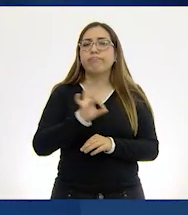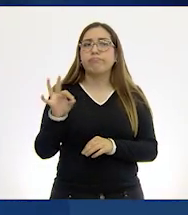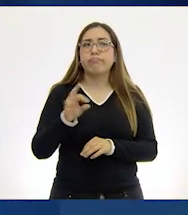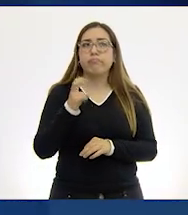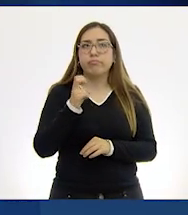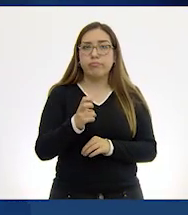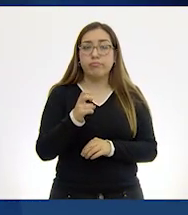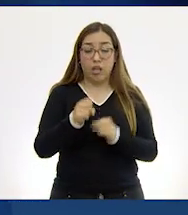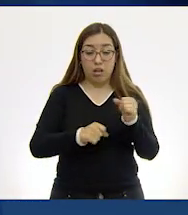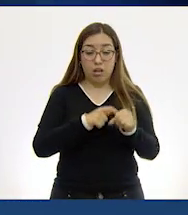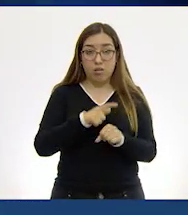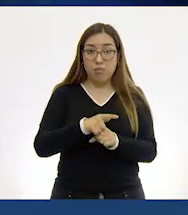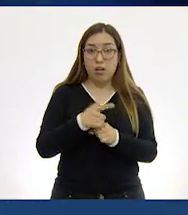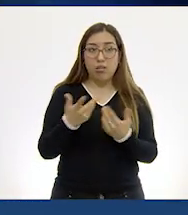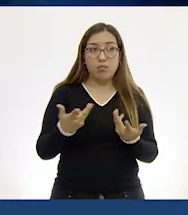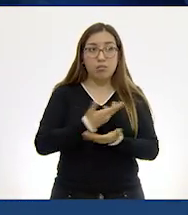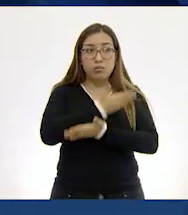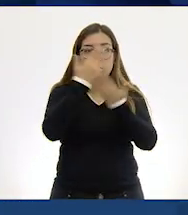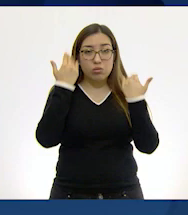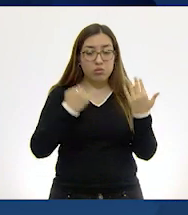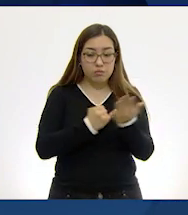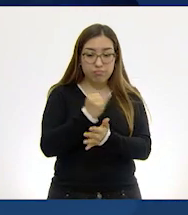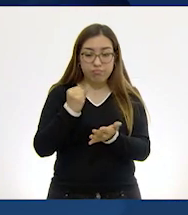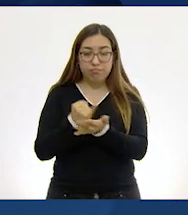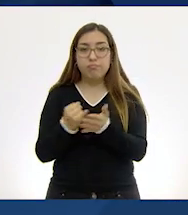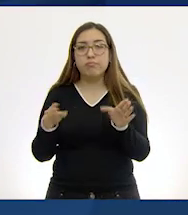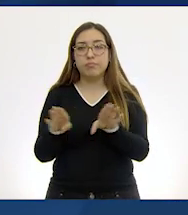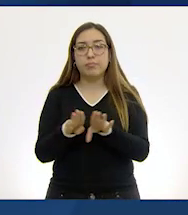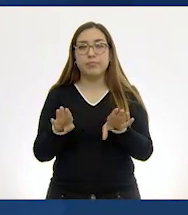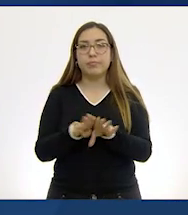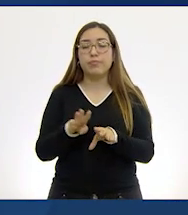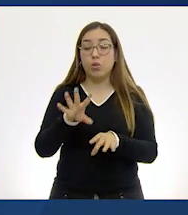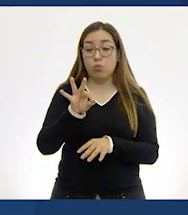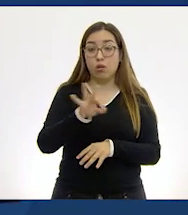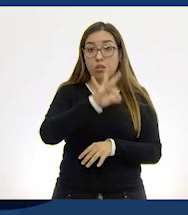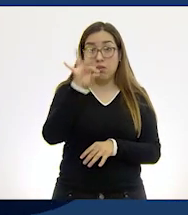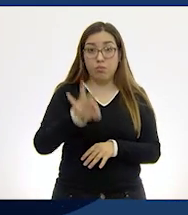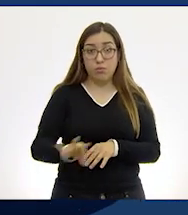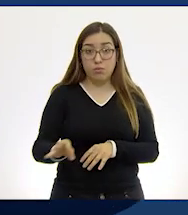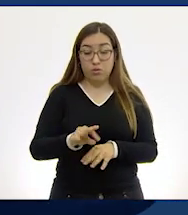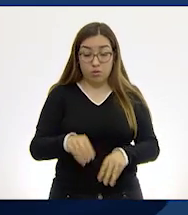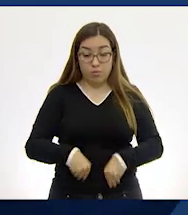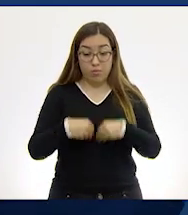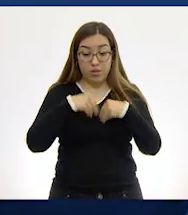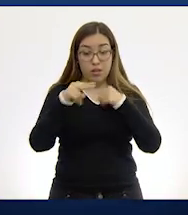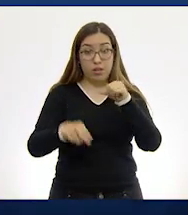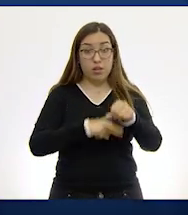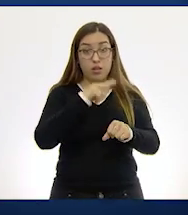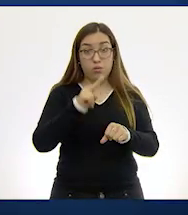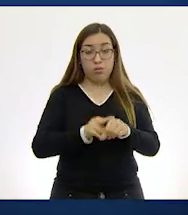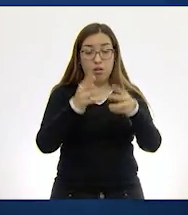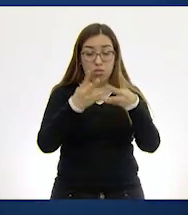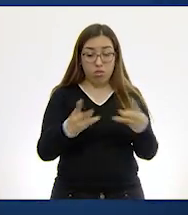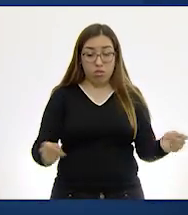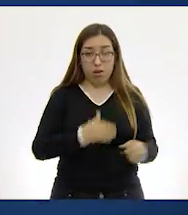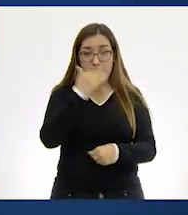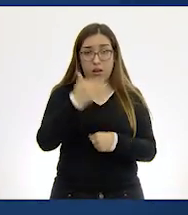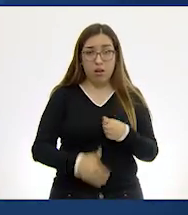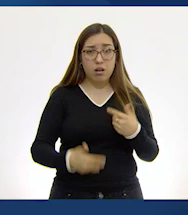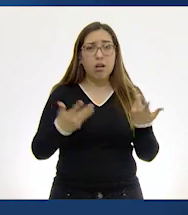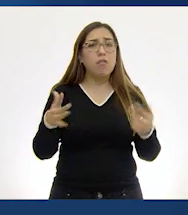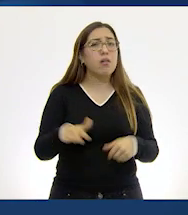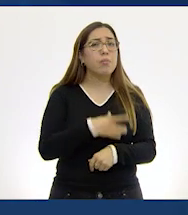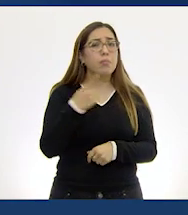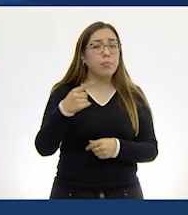los lleva al límite. 40% de la pérdida que hemos tenido de ecosistemas en el planeta se le adjudican a la